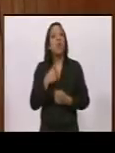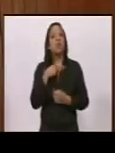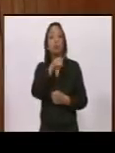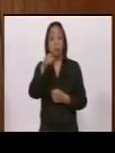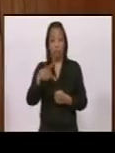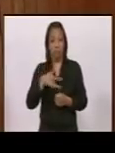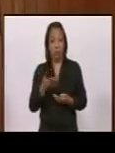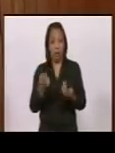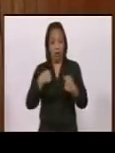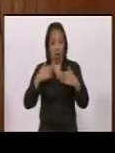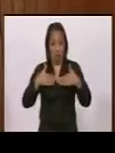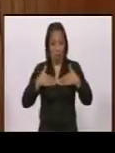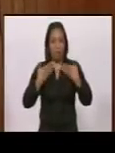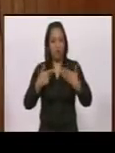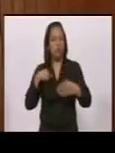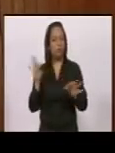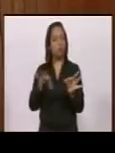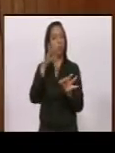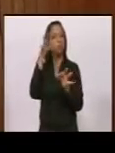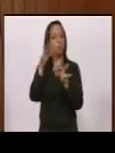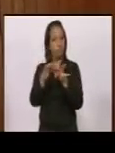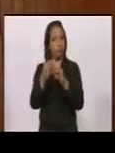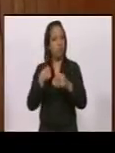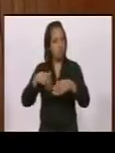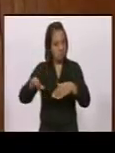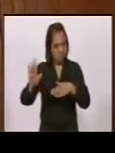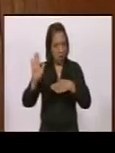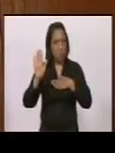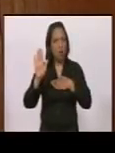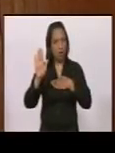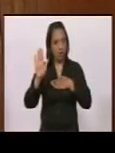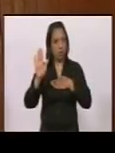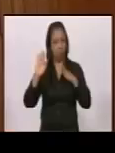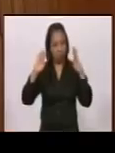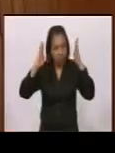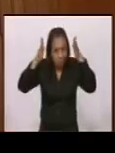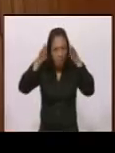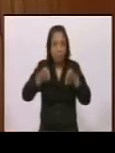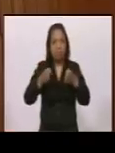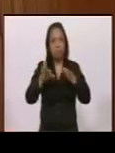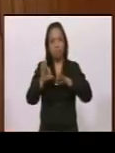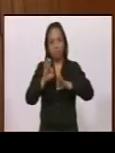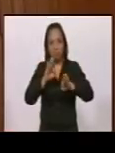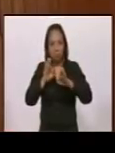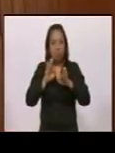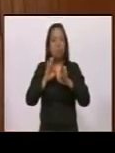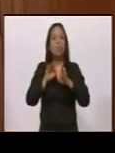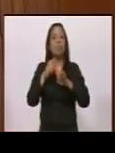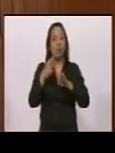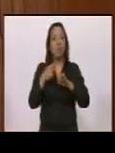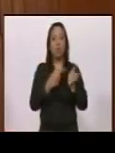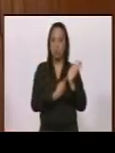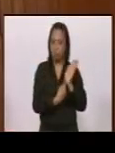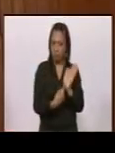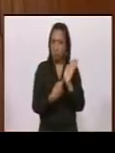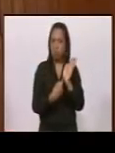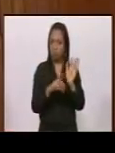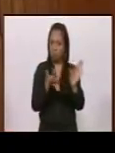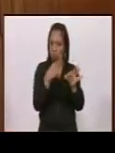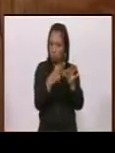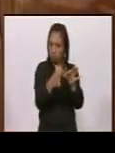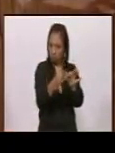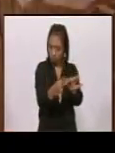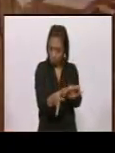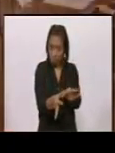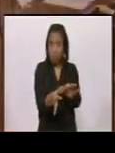confianza cumpliendo mi palabra, con entrega, dedicación y resultados. Honraré